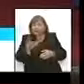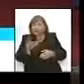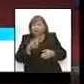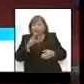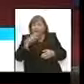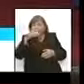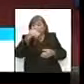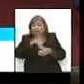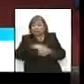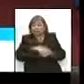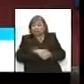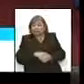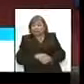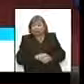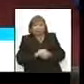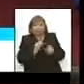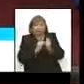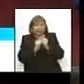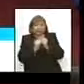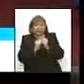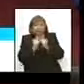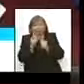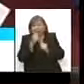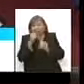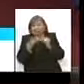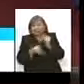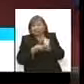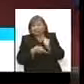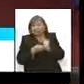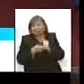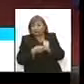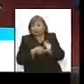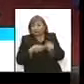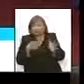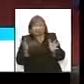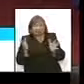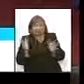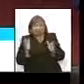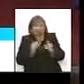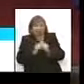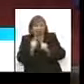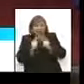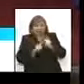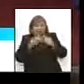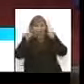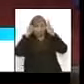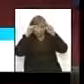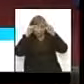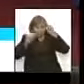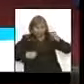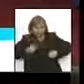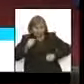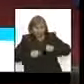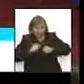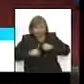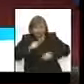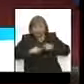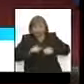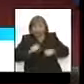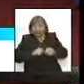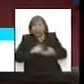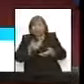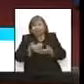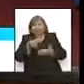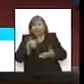segunda vuelta con casi un triunfo asegurado y por lo tanto eso es simplemente una carrera de caballos. Ese sistema es antidemocrático,